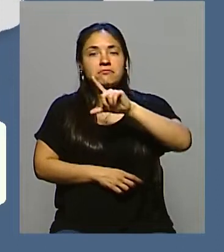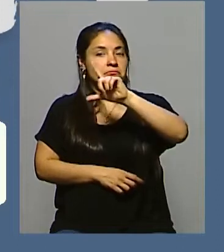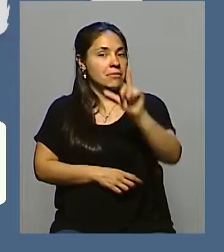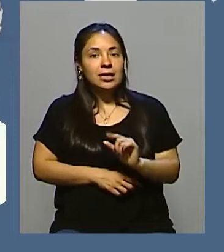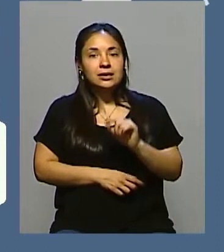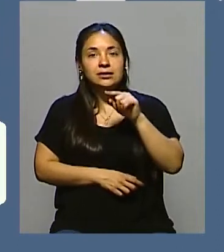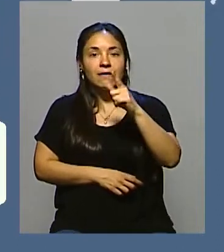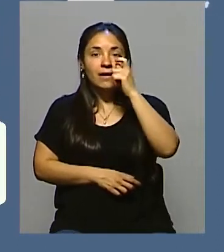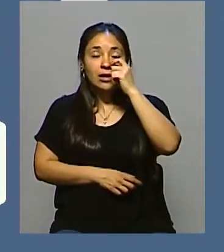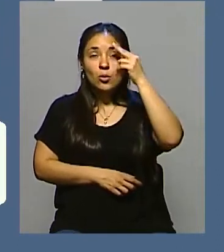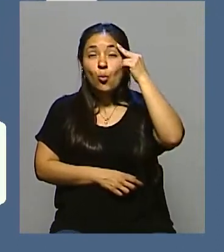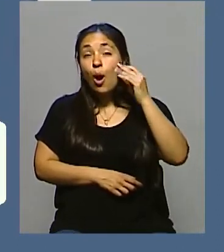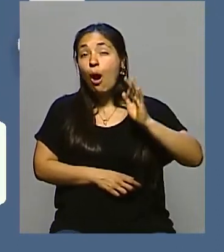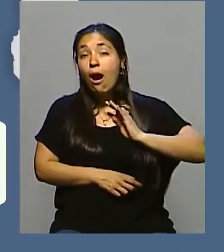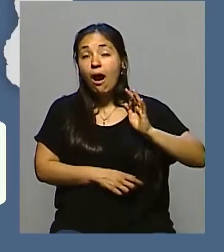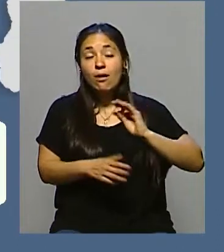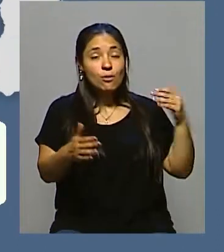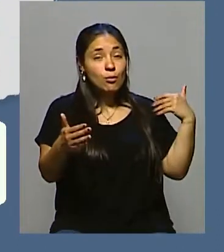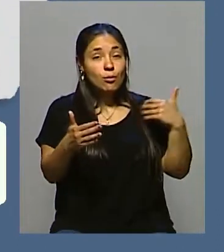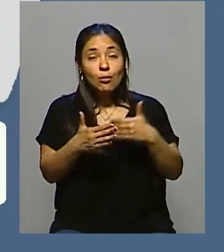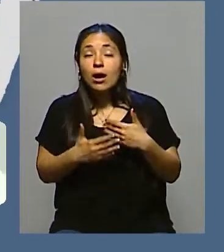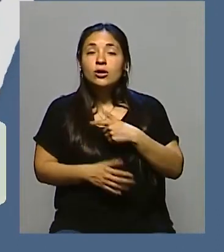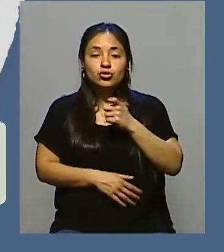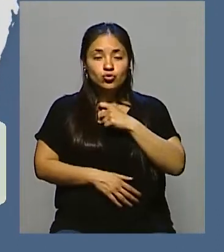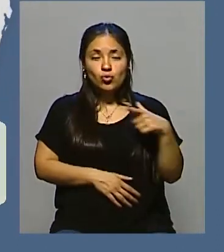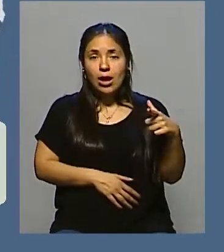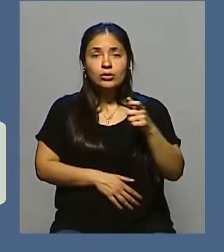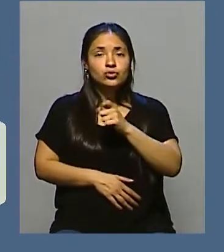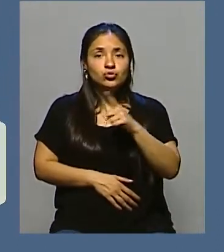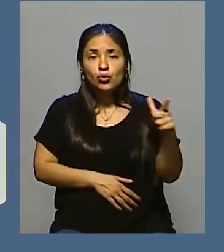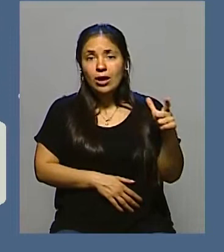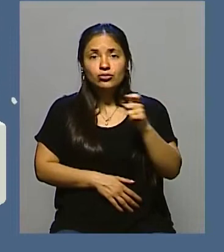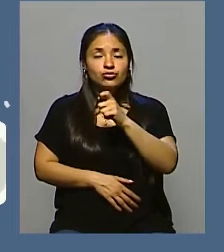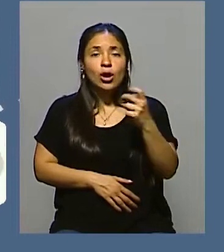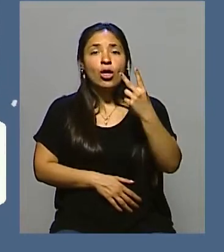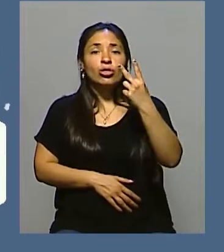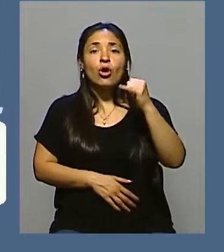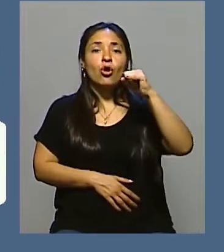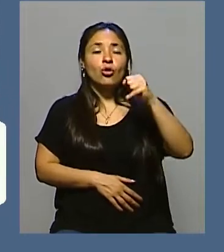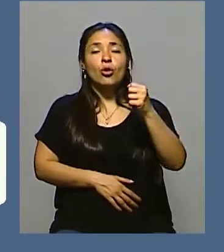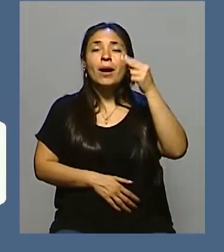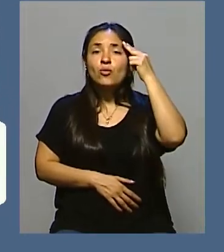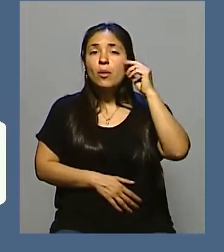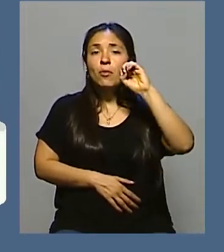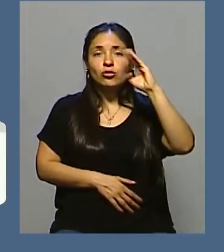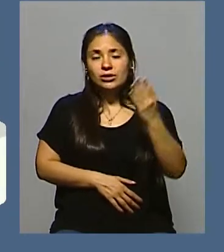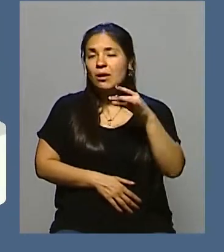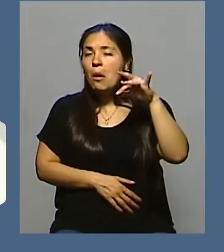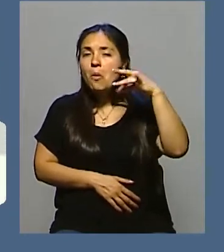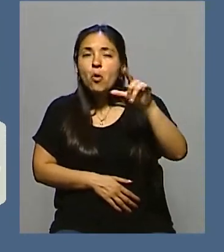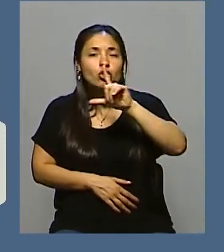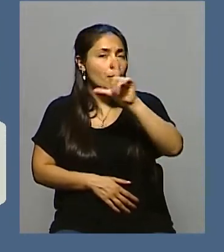donde hace 29 años los sueldos se han bajado del 2.9%, único país en